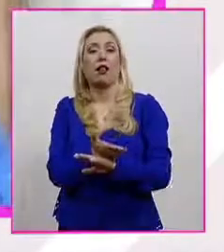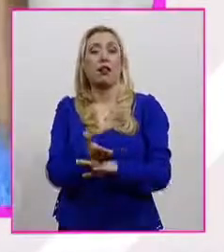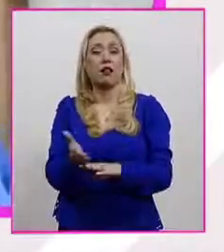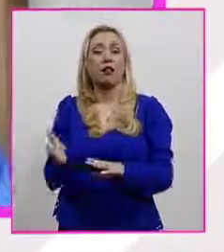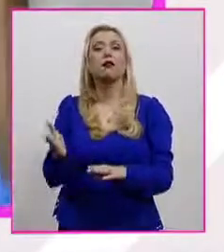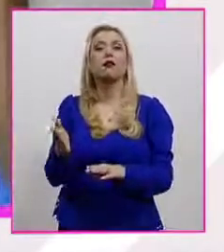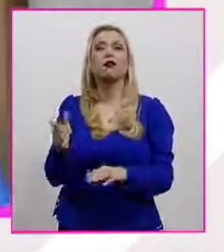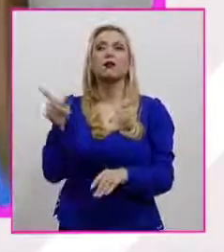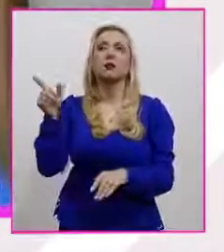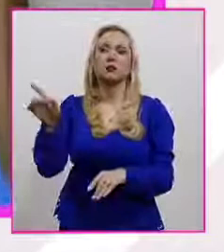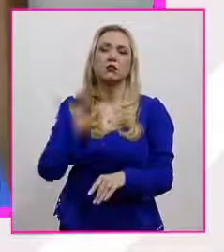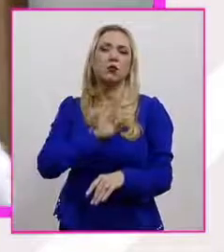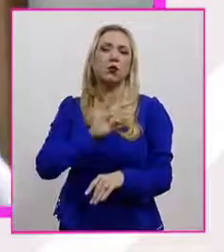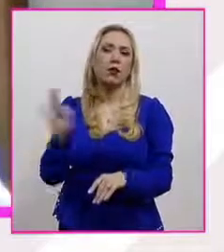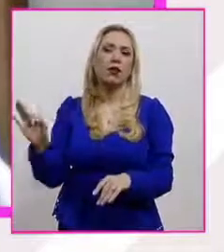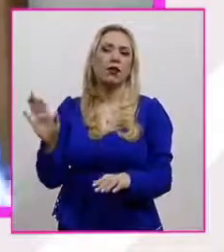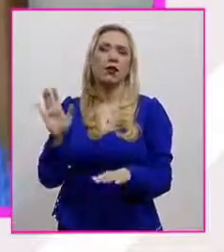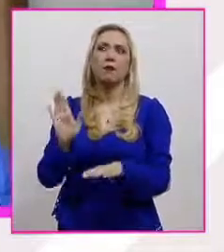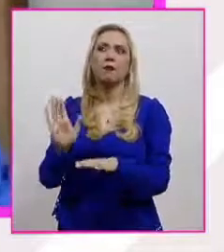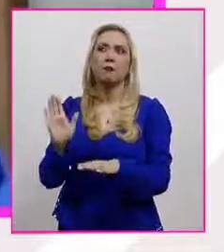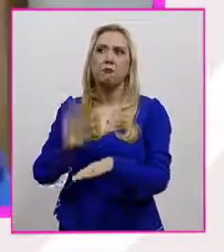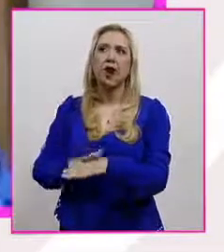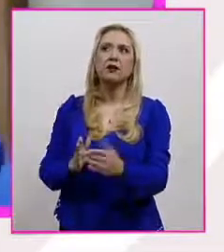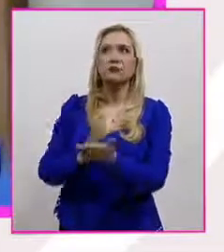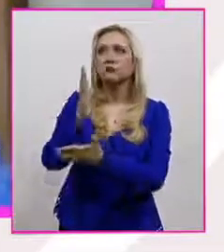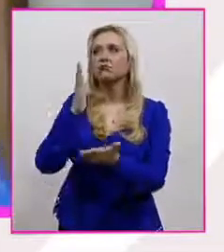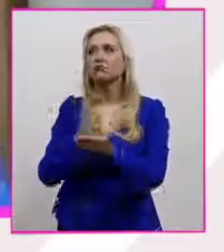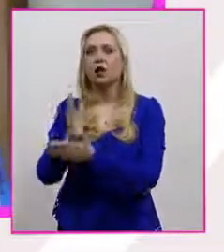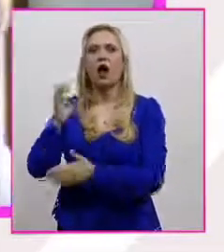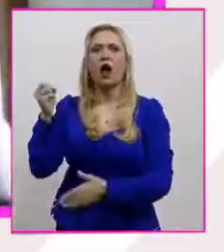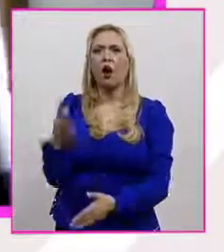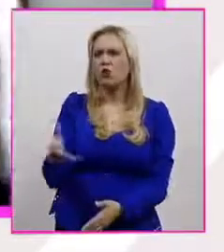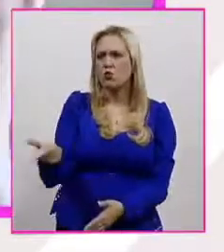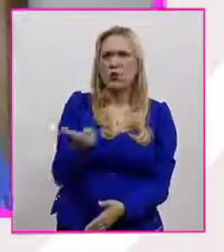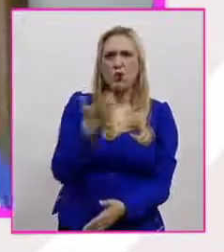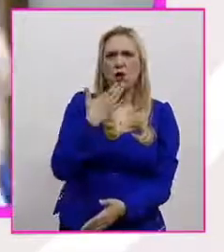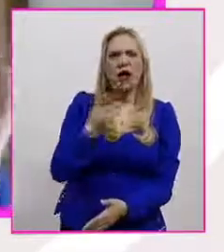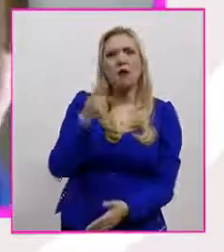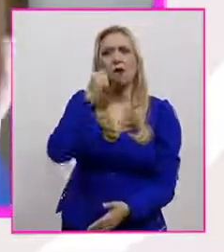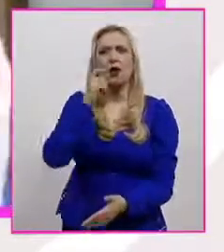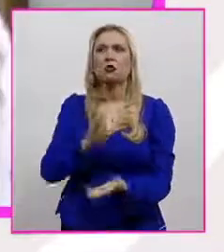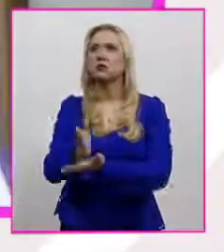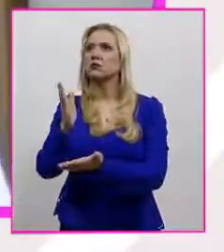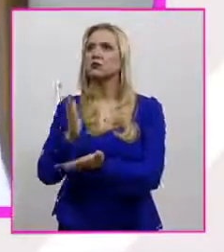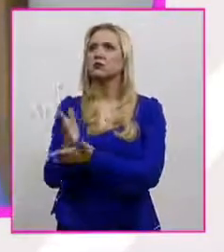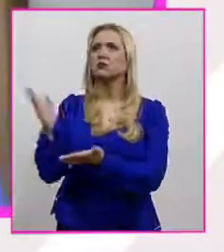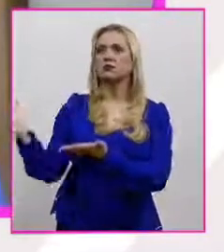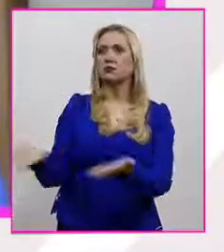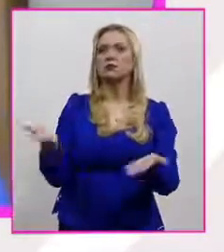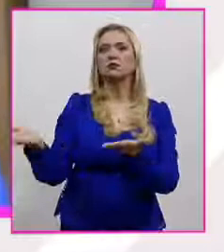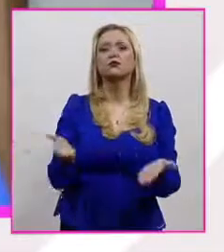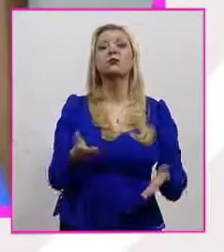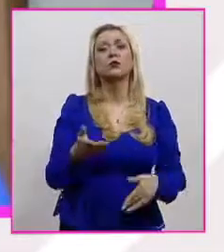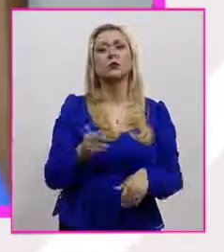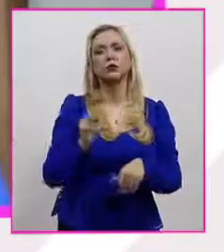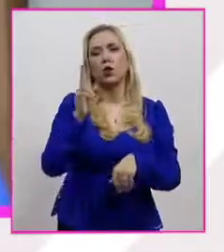distribución comparado con el resto de la población. Entonces, esa es la forma en que tenemos que entender el tema en